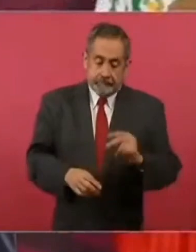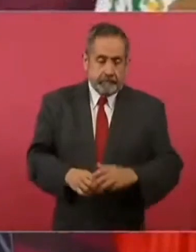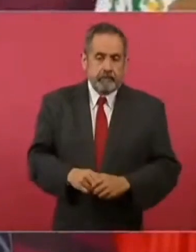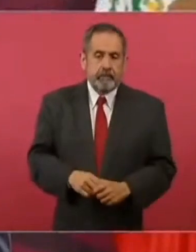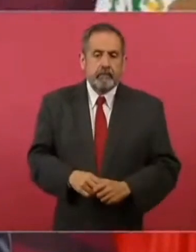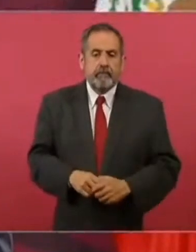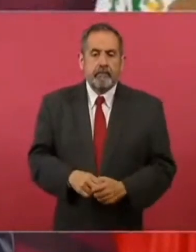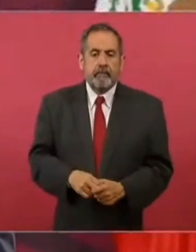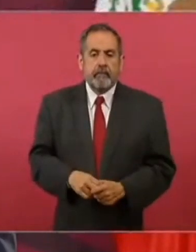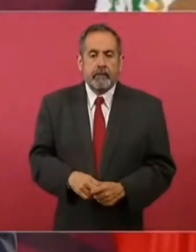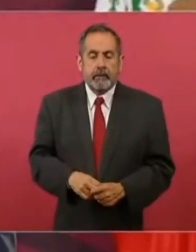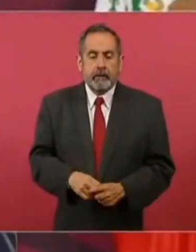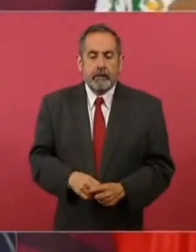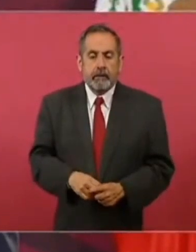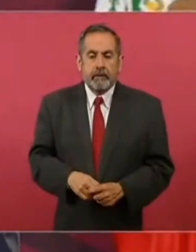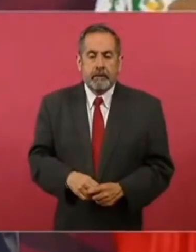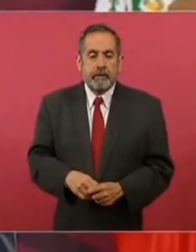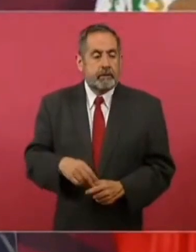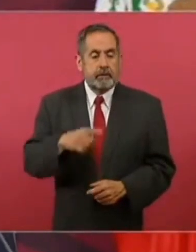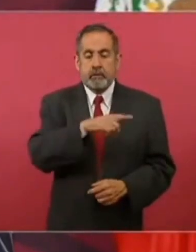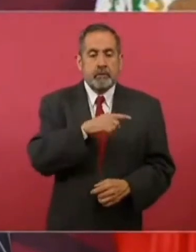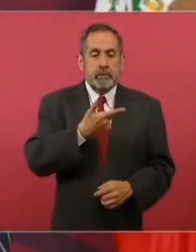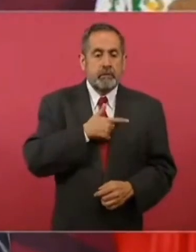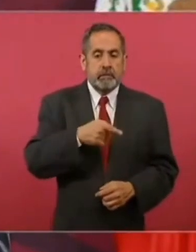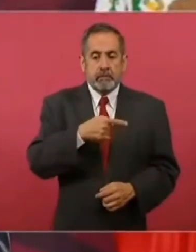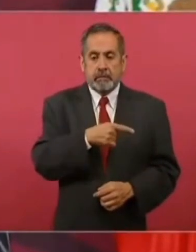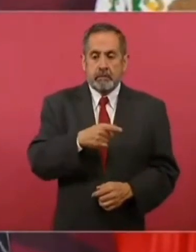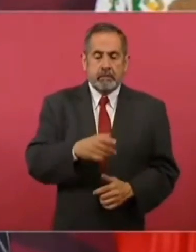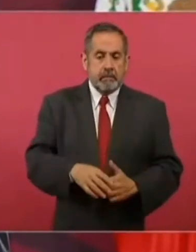No, eso no les gusta.